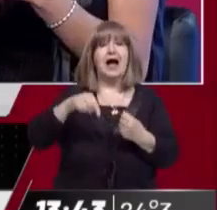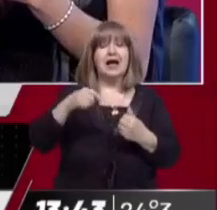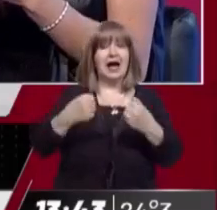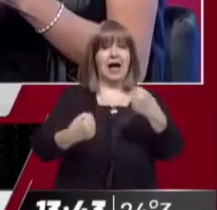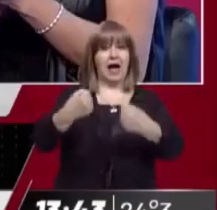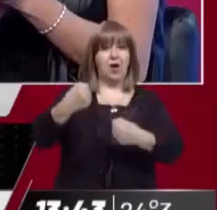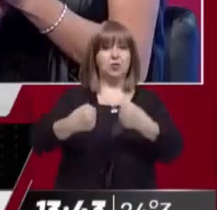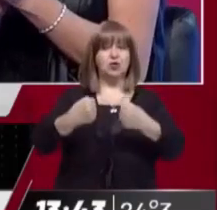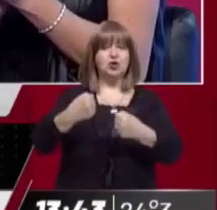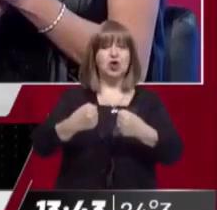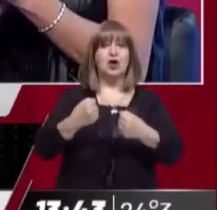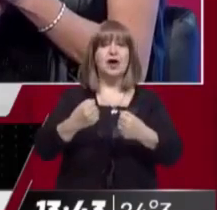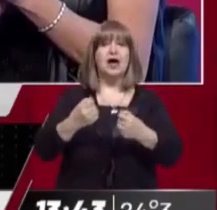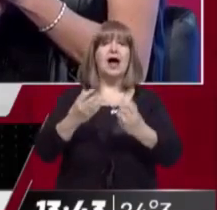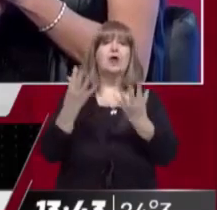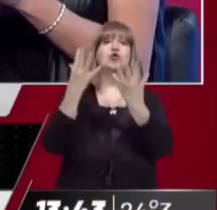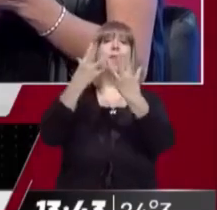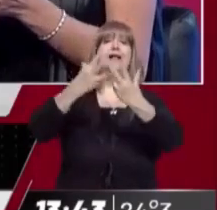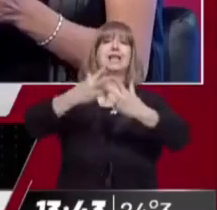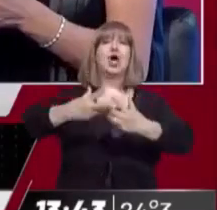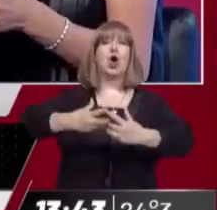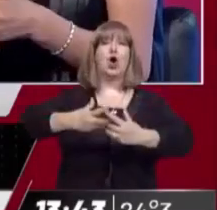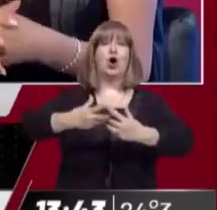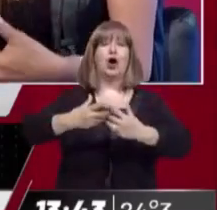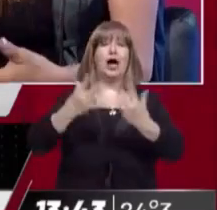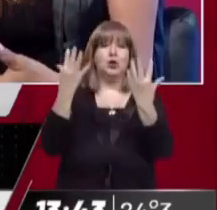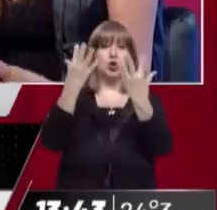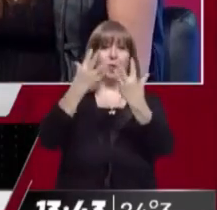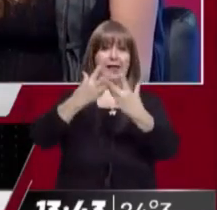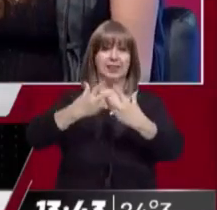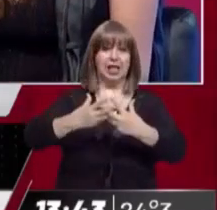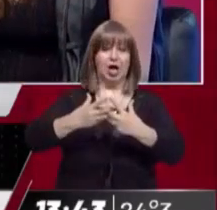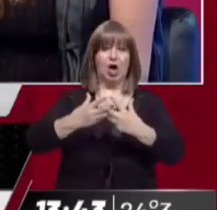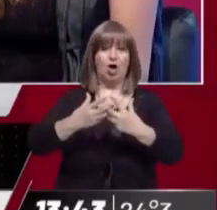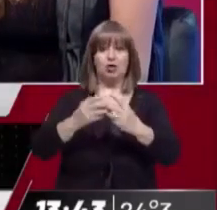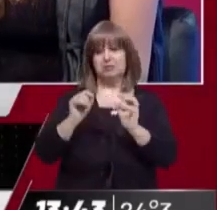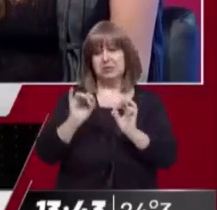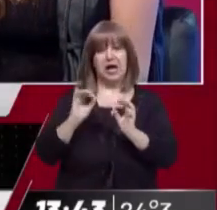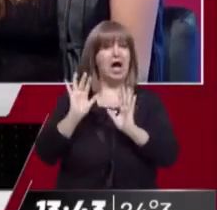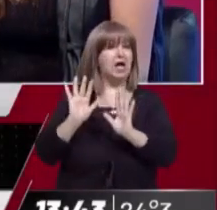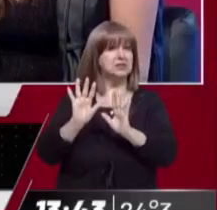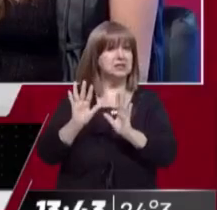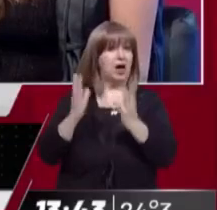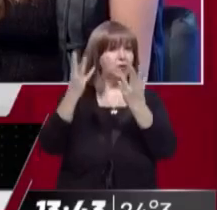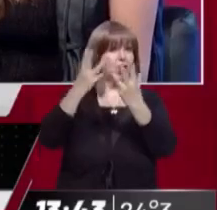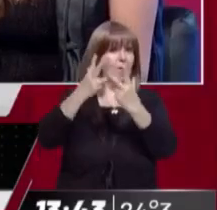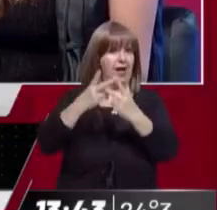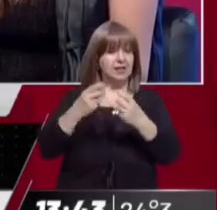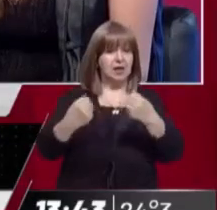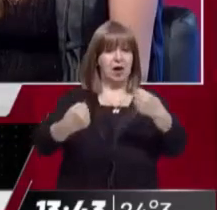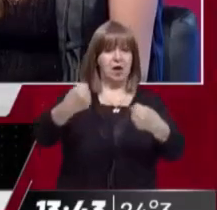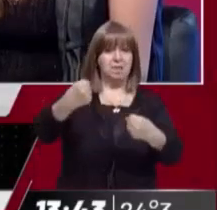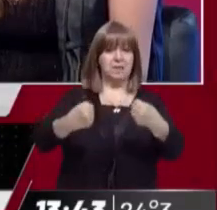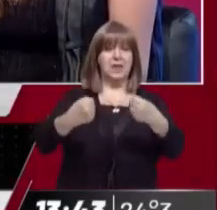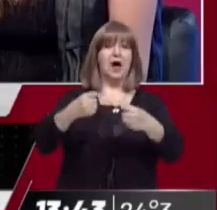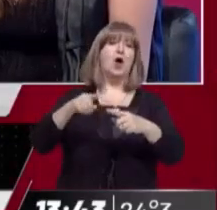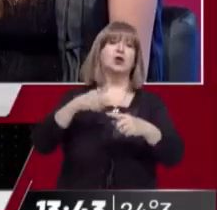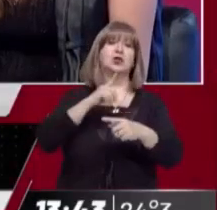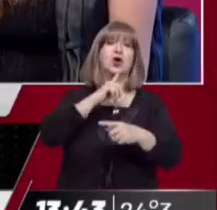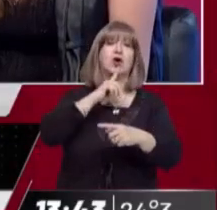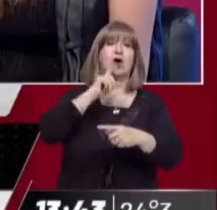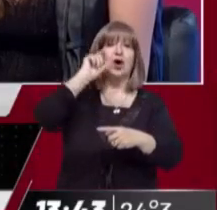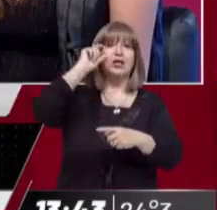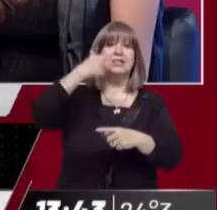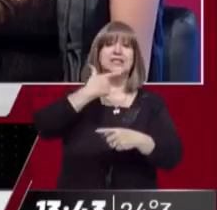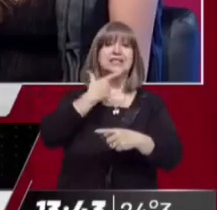los autos tiene caja automática eh algunos tienen algunos módulos de conducción como los tesla que